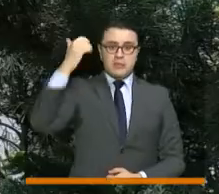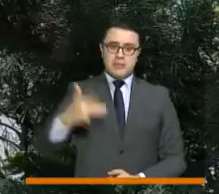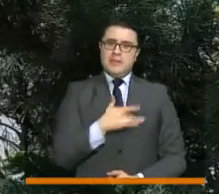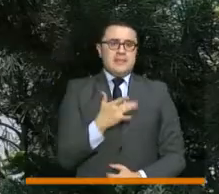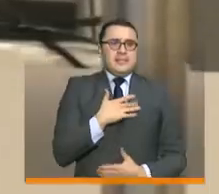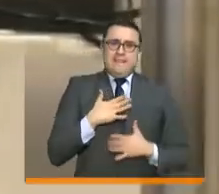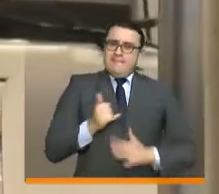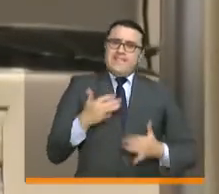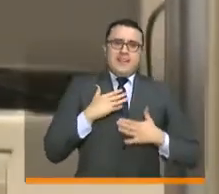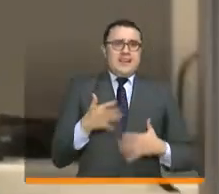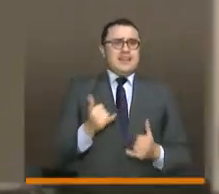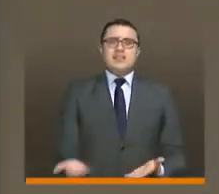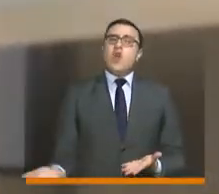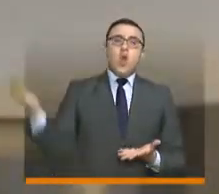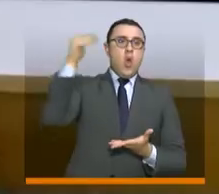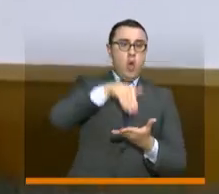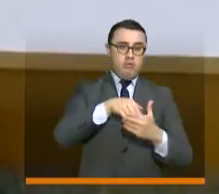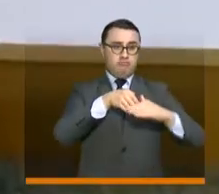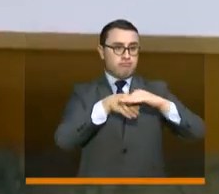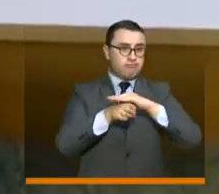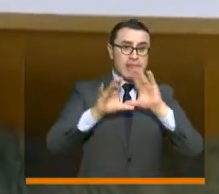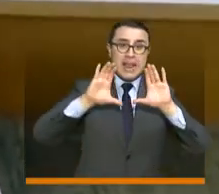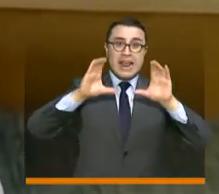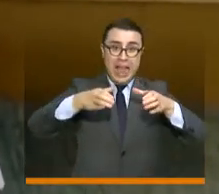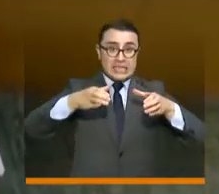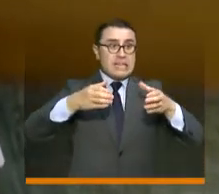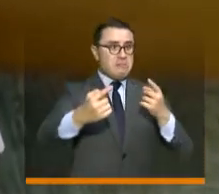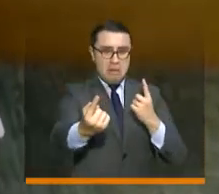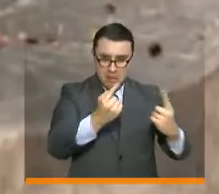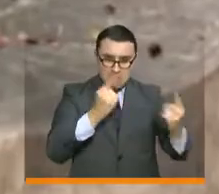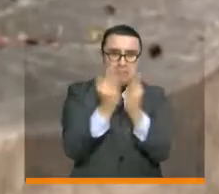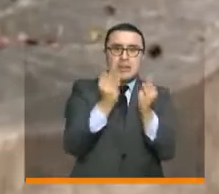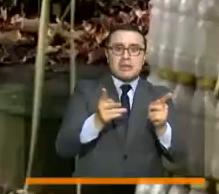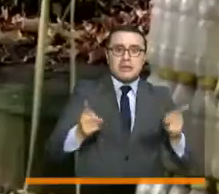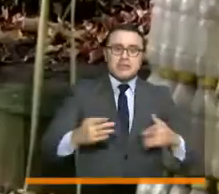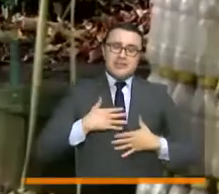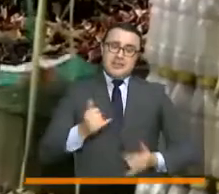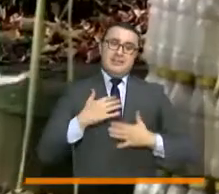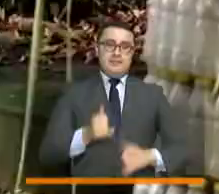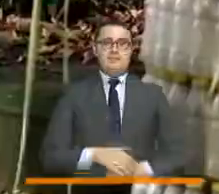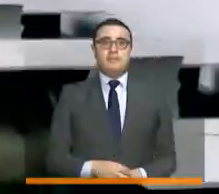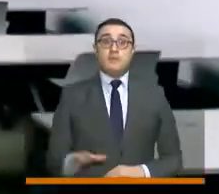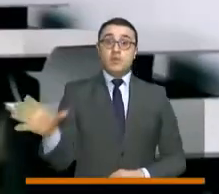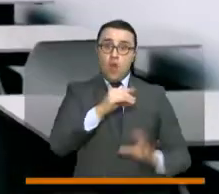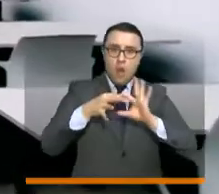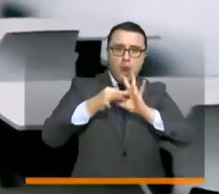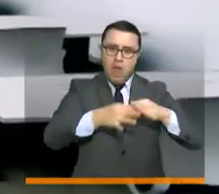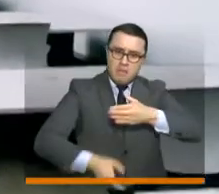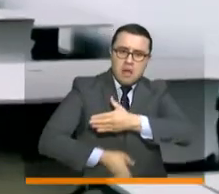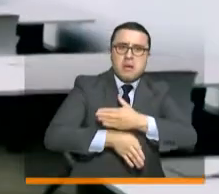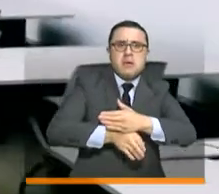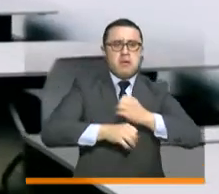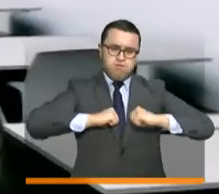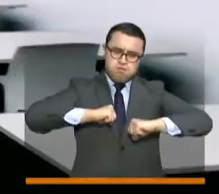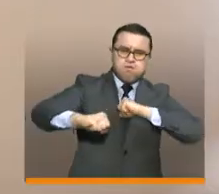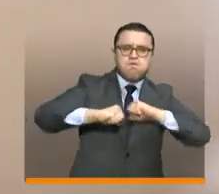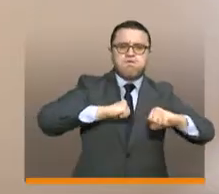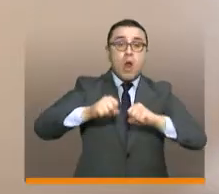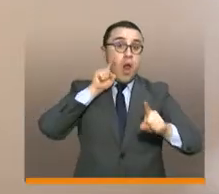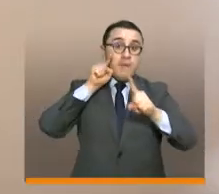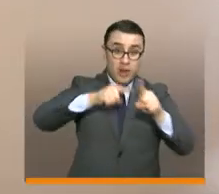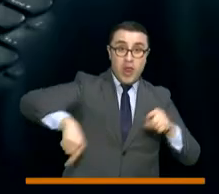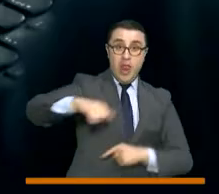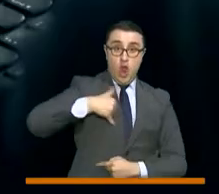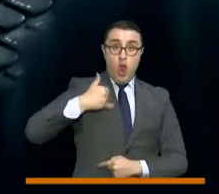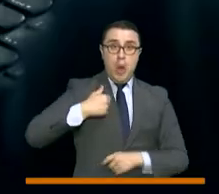alegría por volver, digamos, a tener estudiantes en el aula de clase. Juntos continuamos trabajando para avanzar y garantizar que nuestros jóvenes consoliden sus